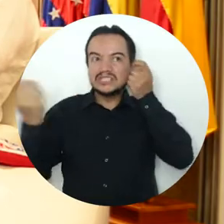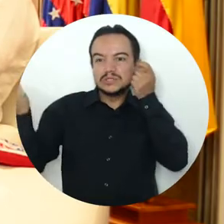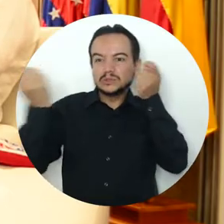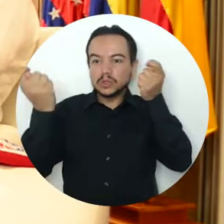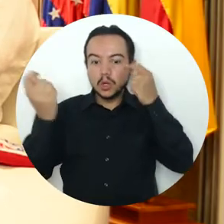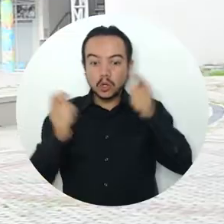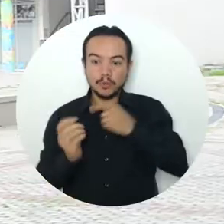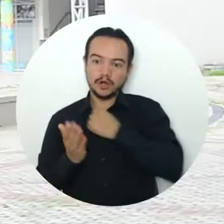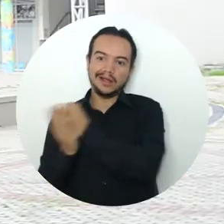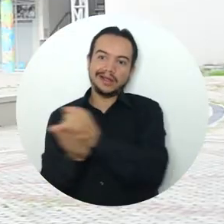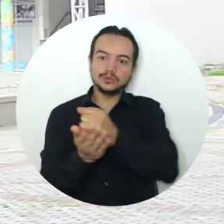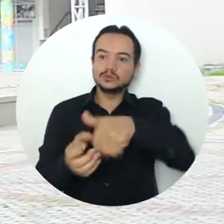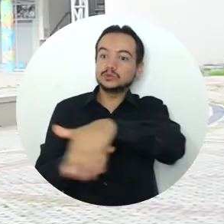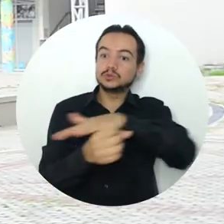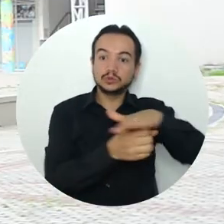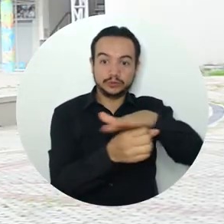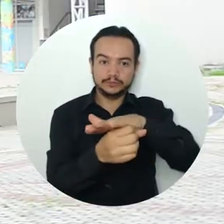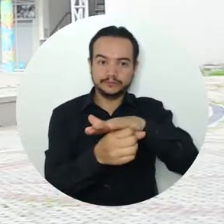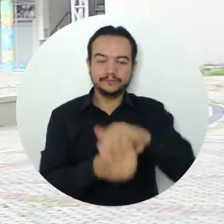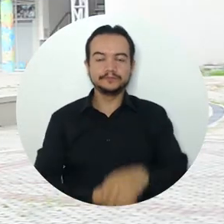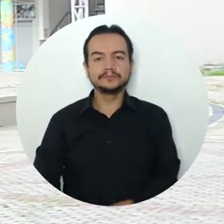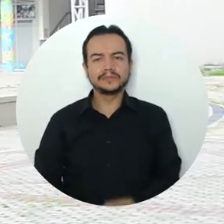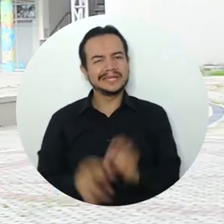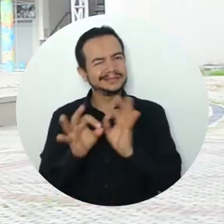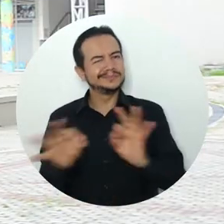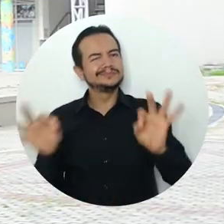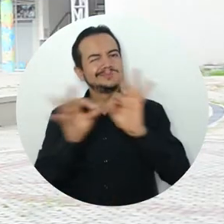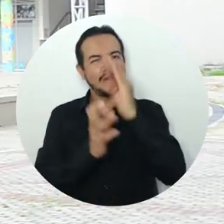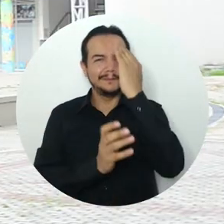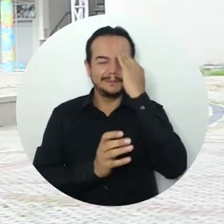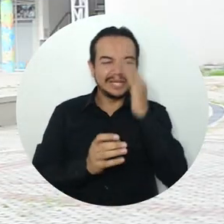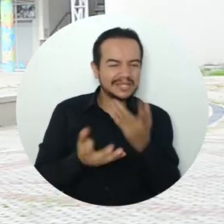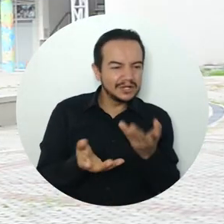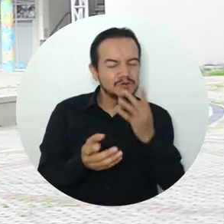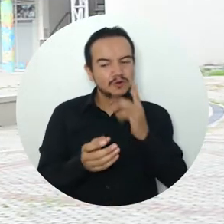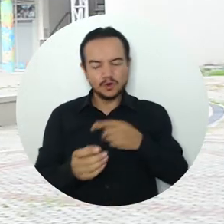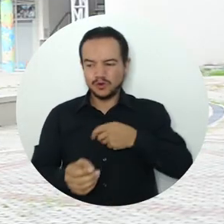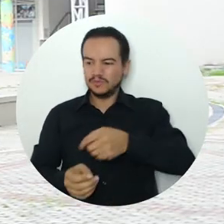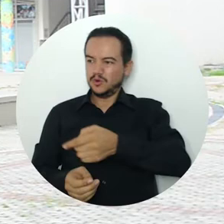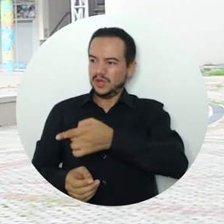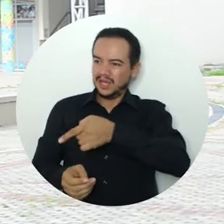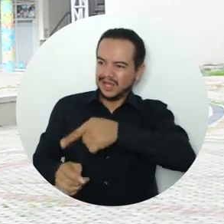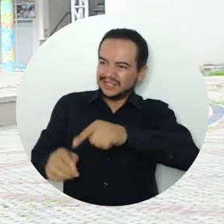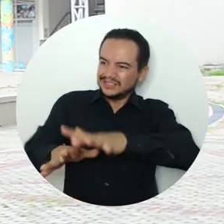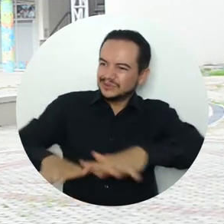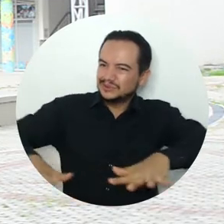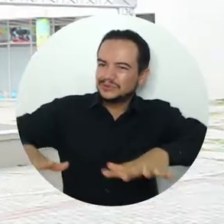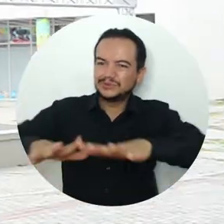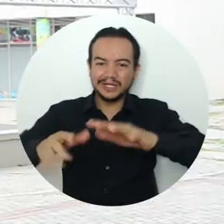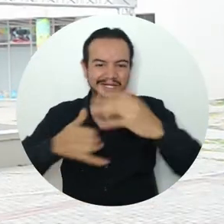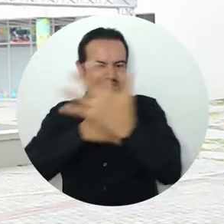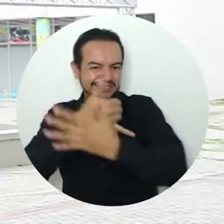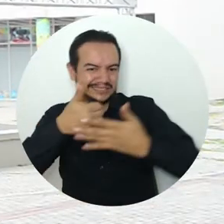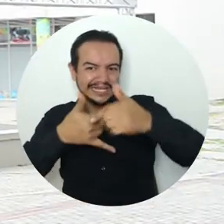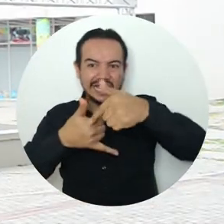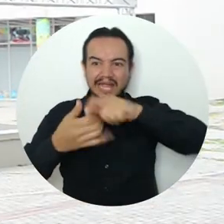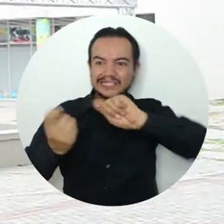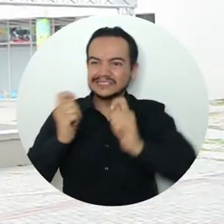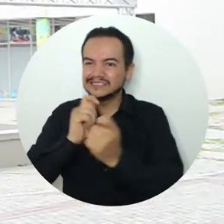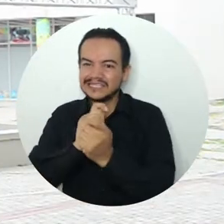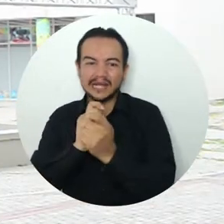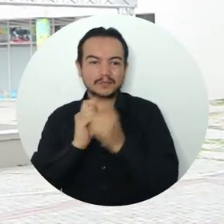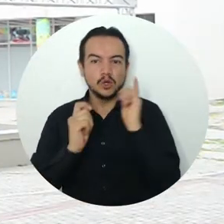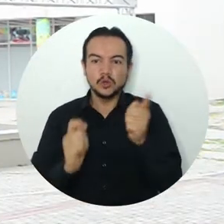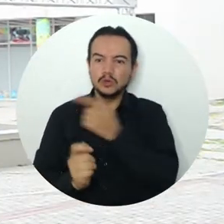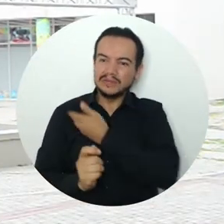de los territorios. Es muy importante conocer la situación actual del país y sobre todo cuál es el camino por el que se debe proceder, sobre todo en un contexto de